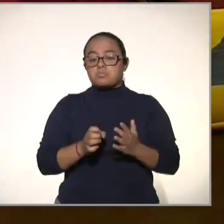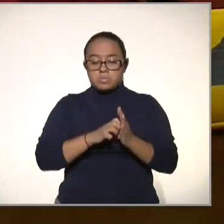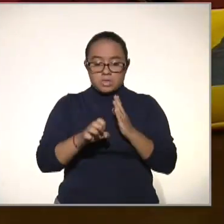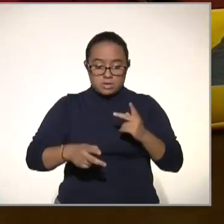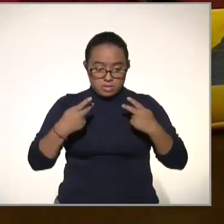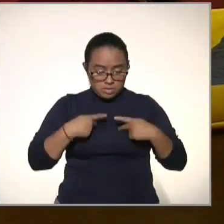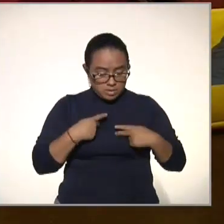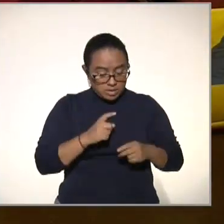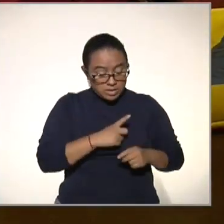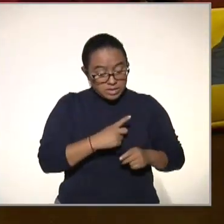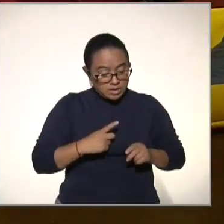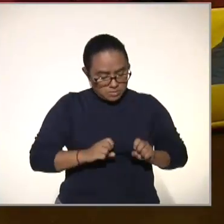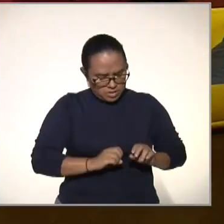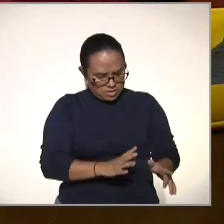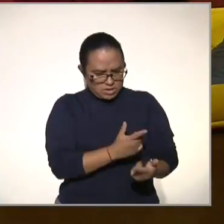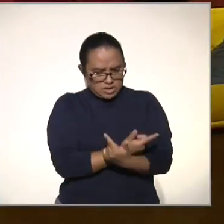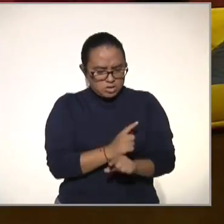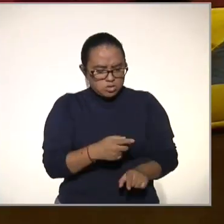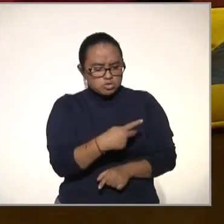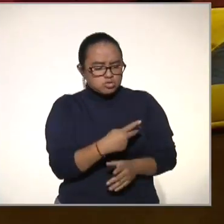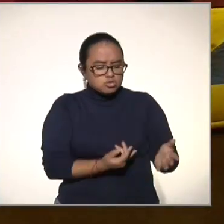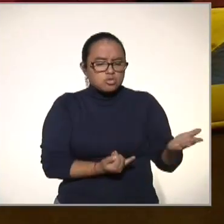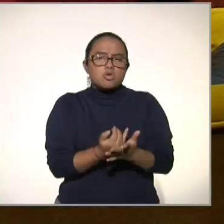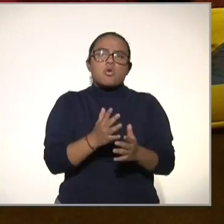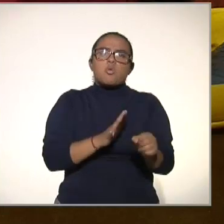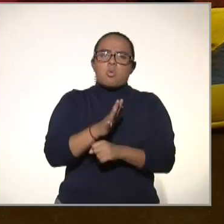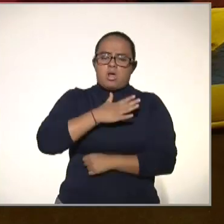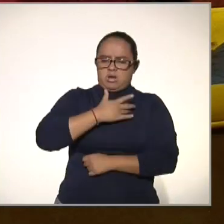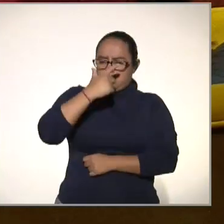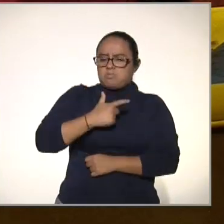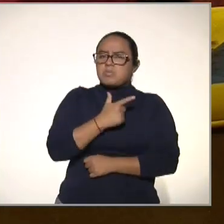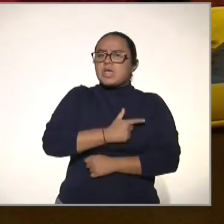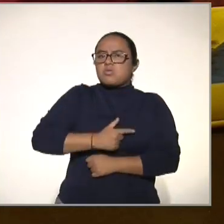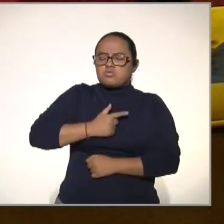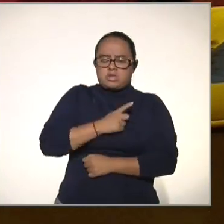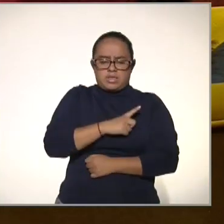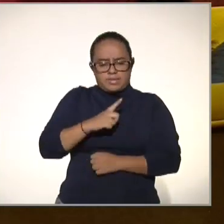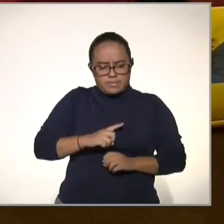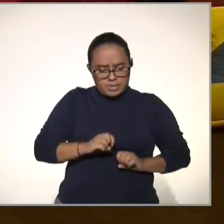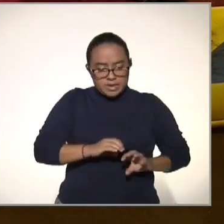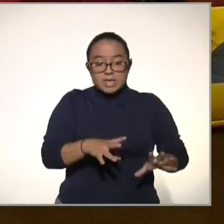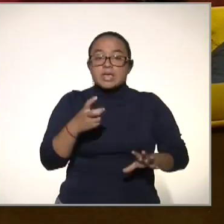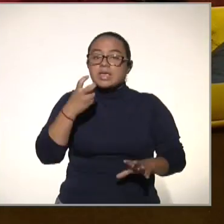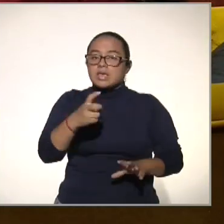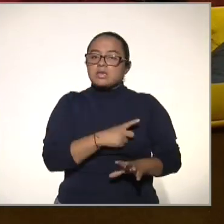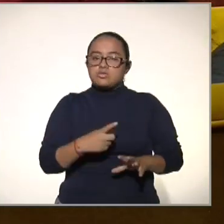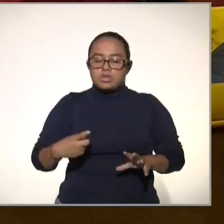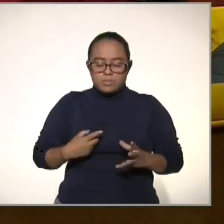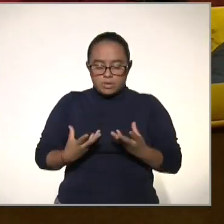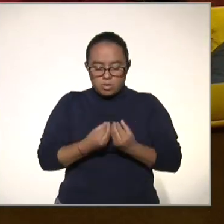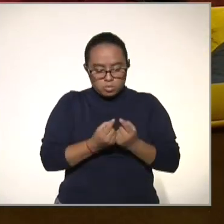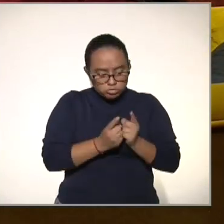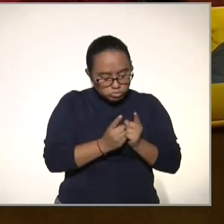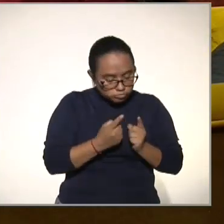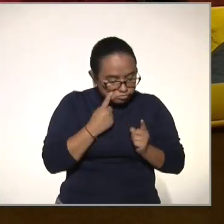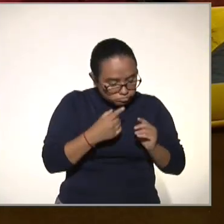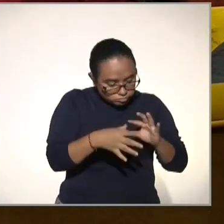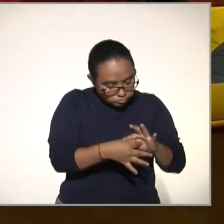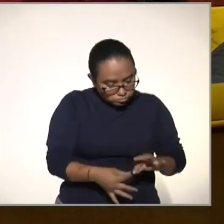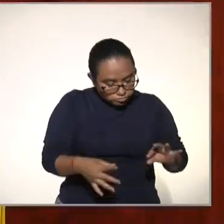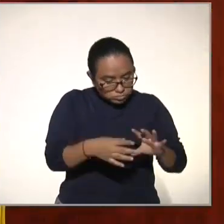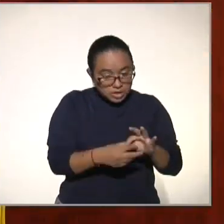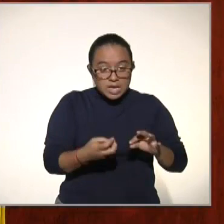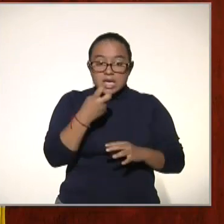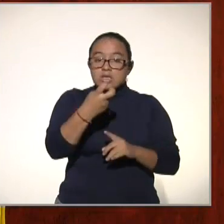persona sea libre y decida cómo quiere identificarse. Y eso es acompañar de manera sana, y en ese